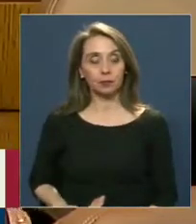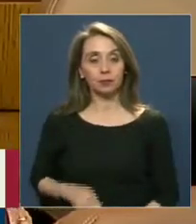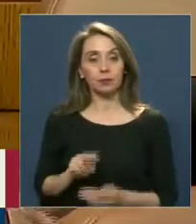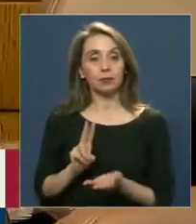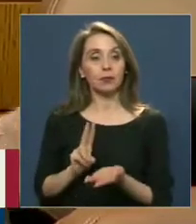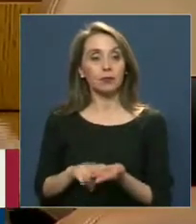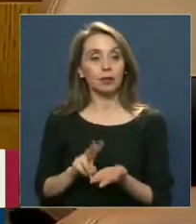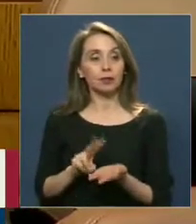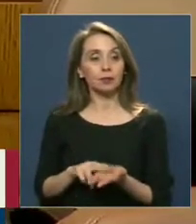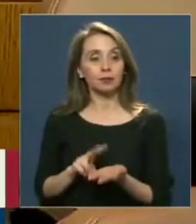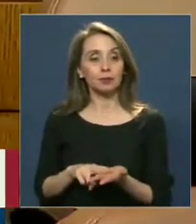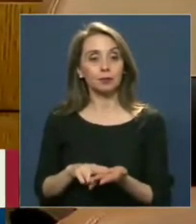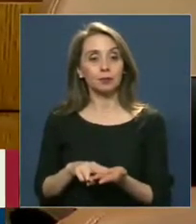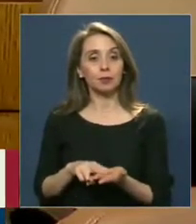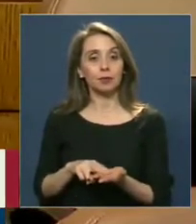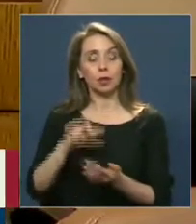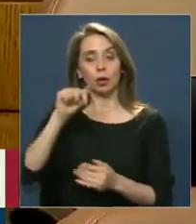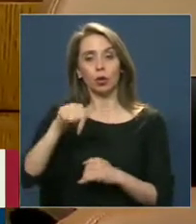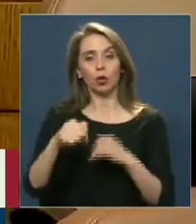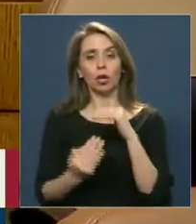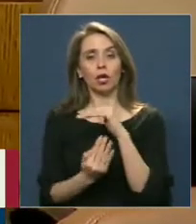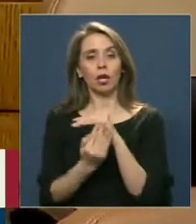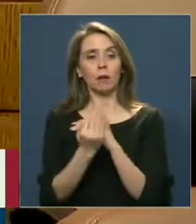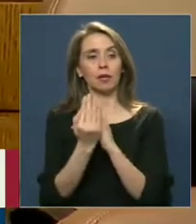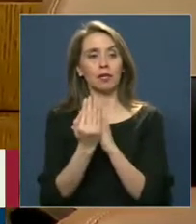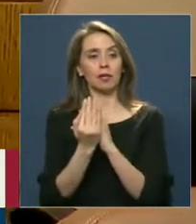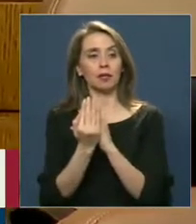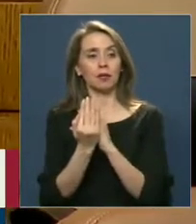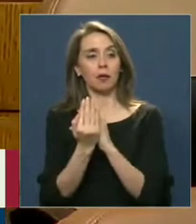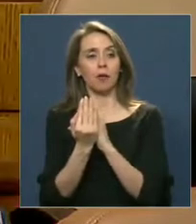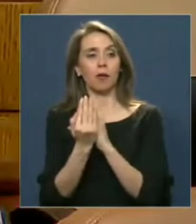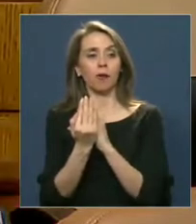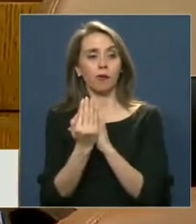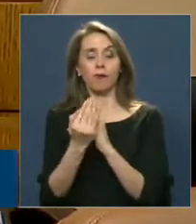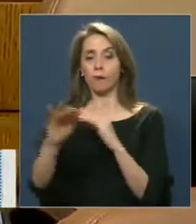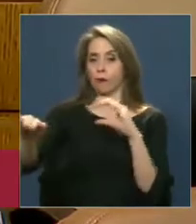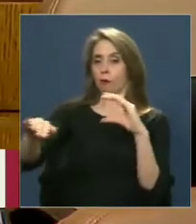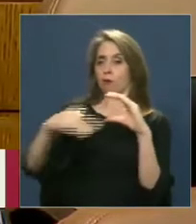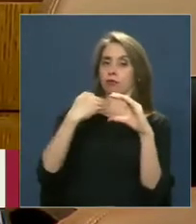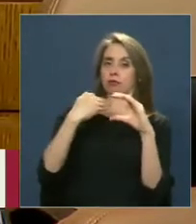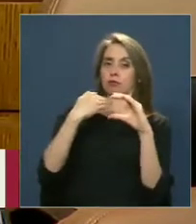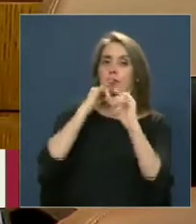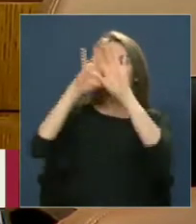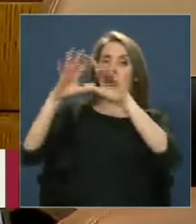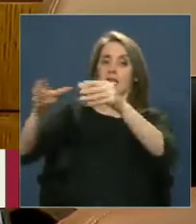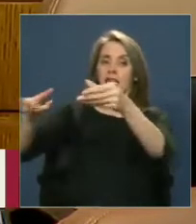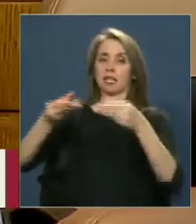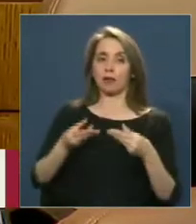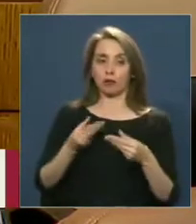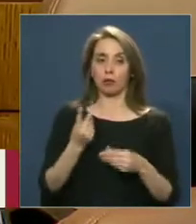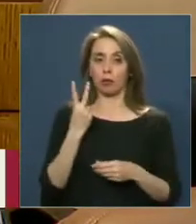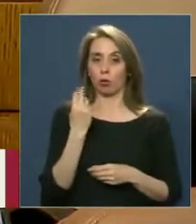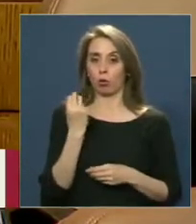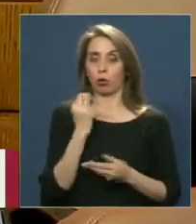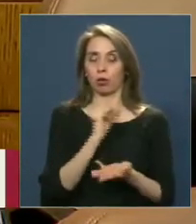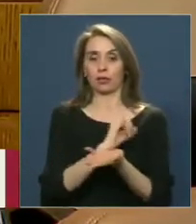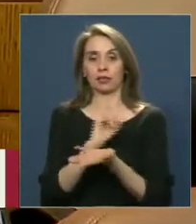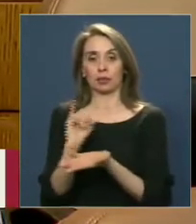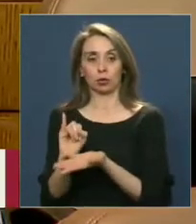La verdad es que esta mañana me llega a mi mail un informe que hacen dos tremendas